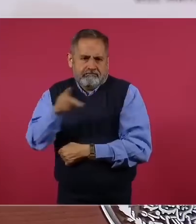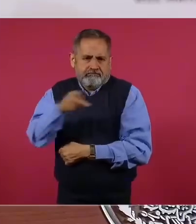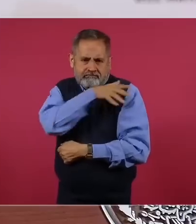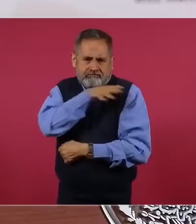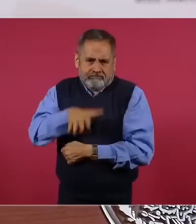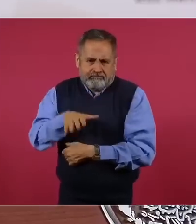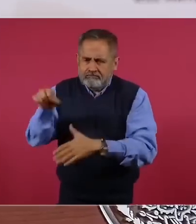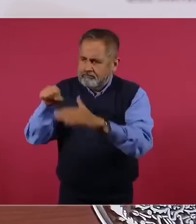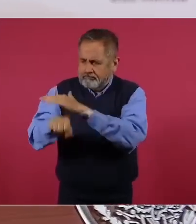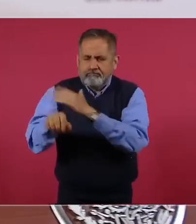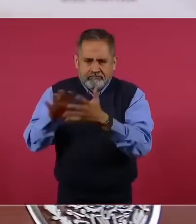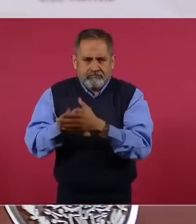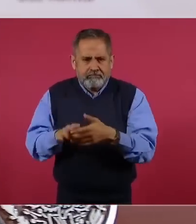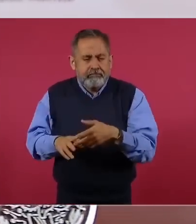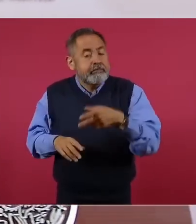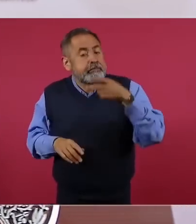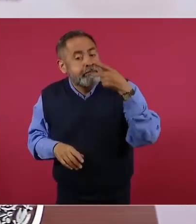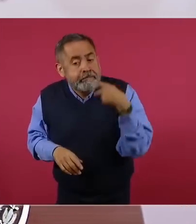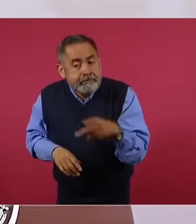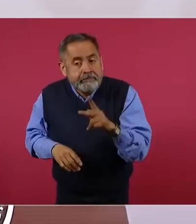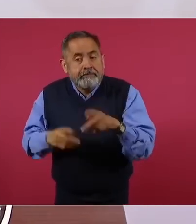Pero resulta que esa grabación,